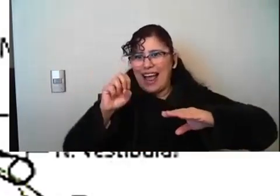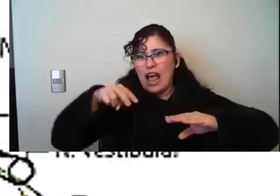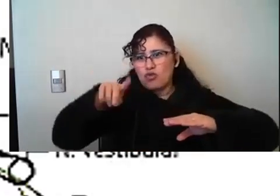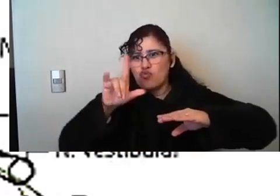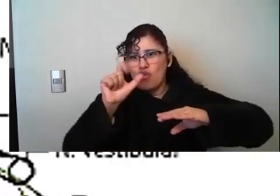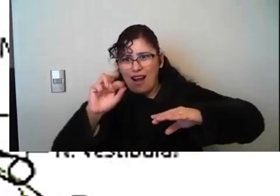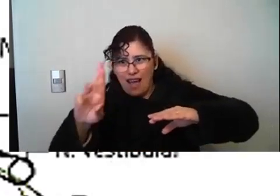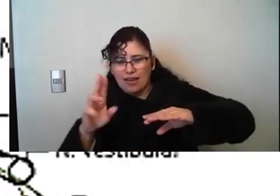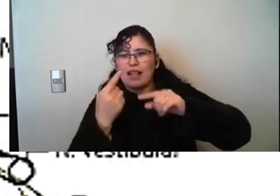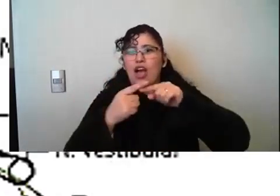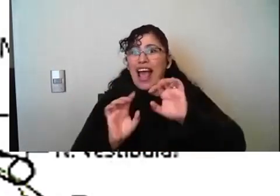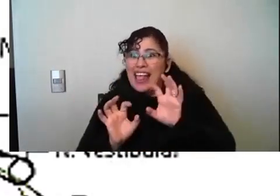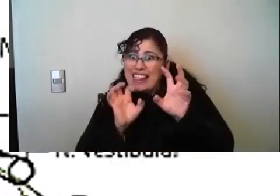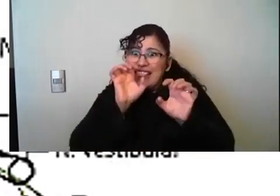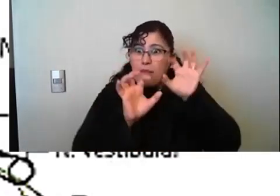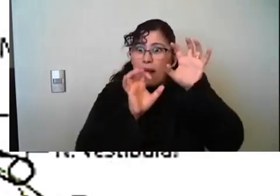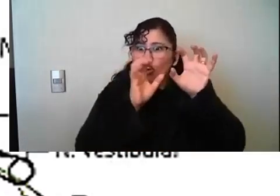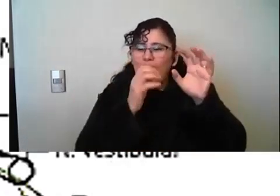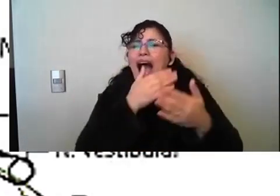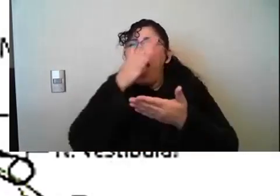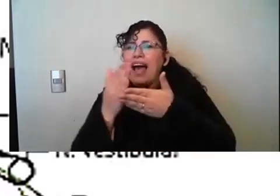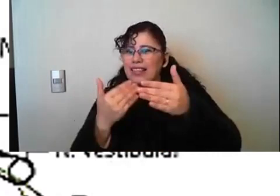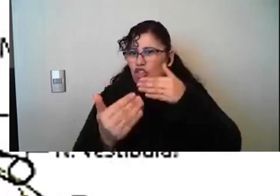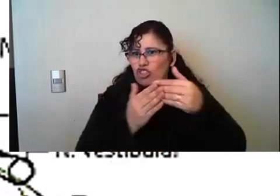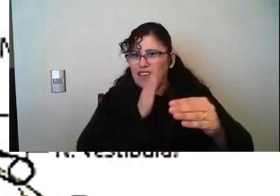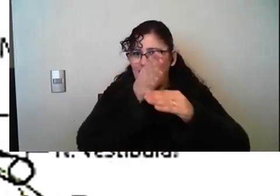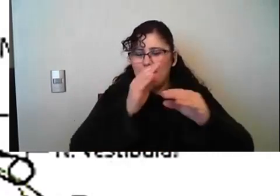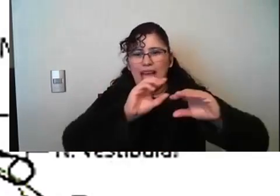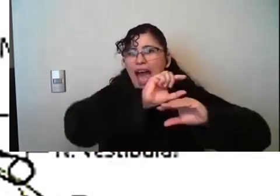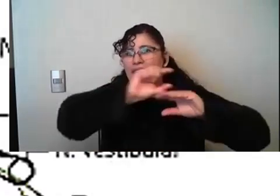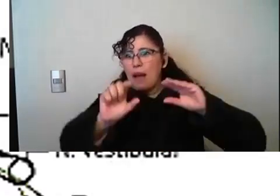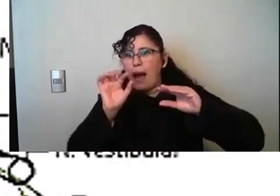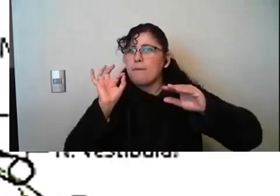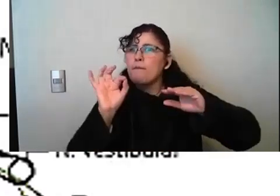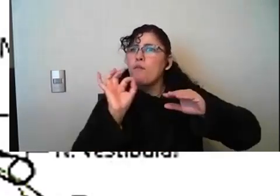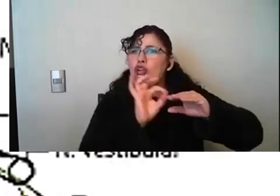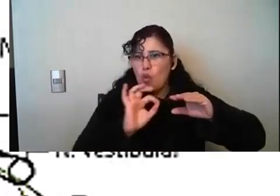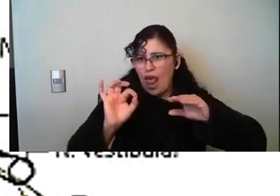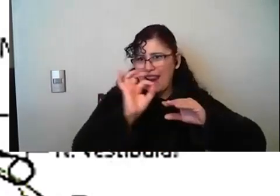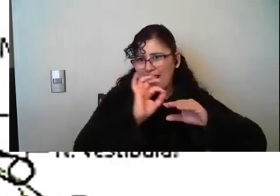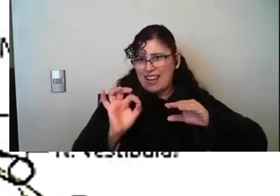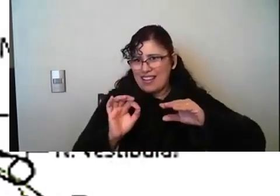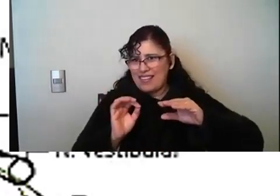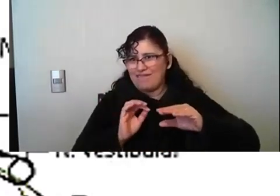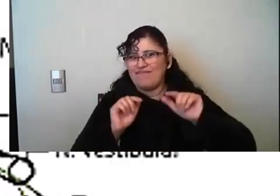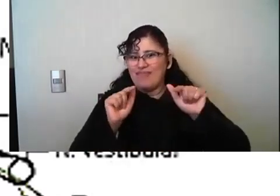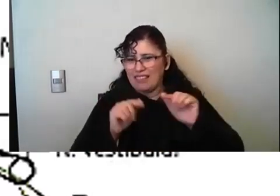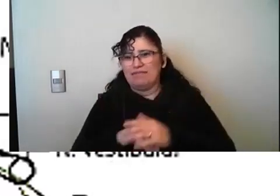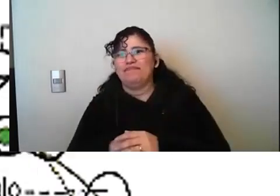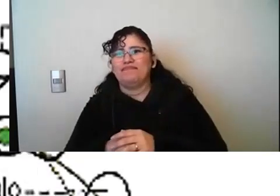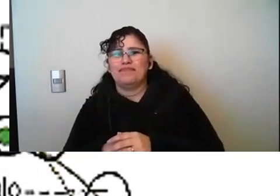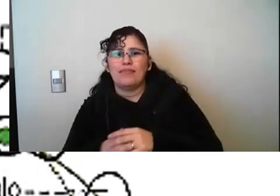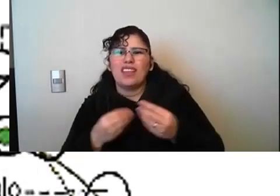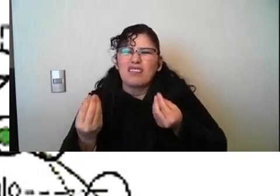sinapsis, llegaban hasta la capa molecular. Bueno, eso es lo que sucede ahí. ¿Y qué